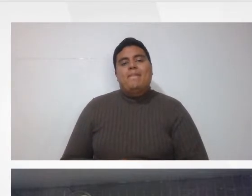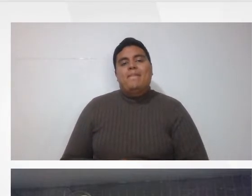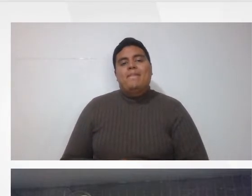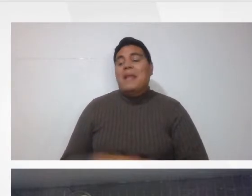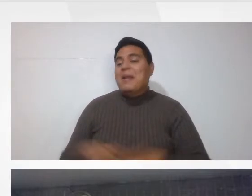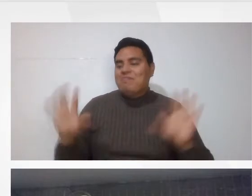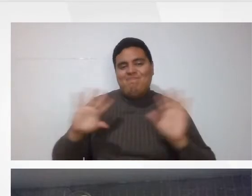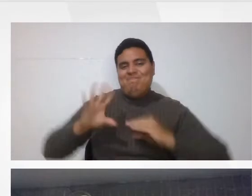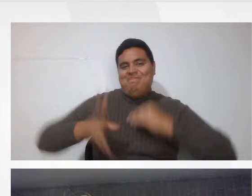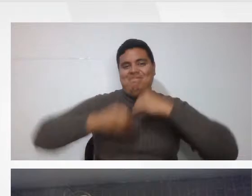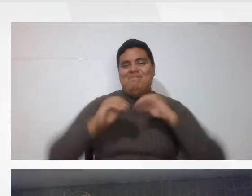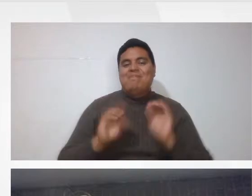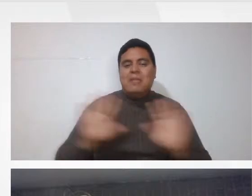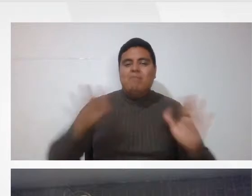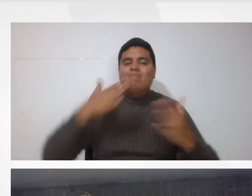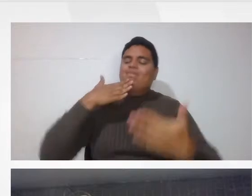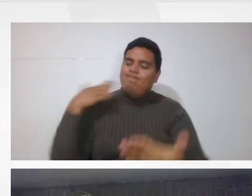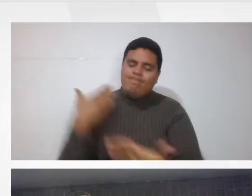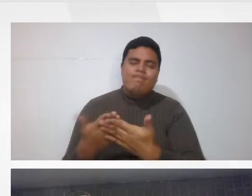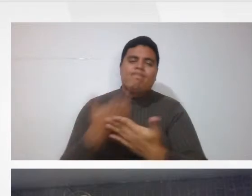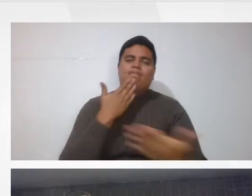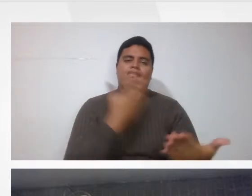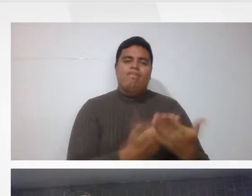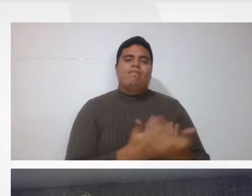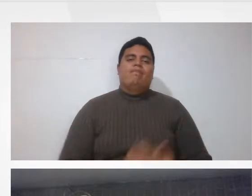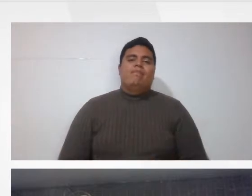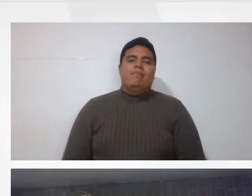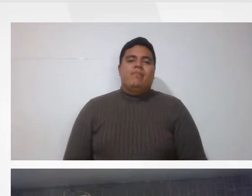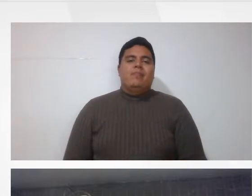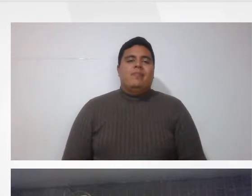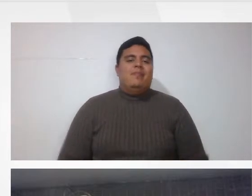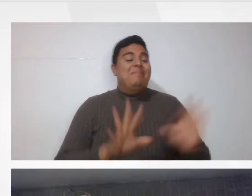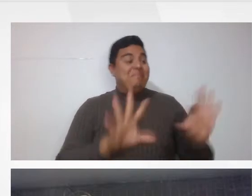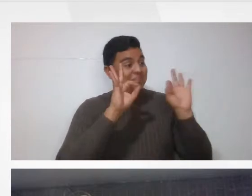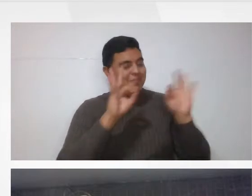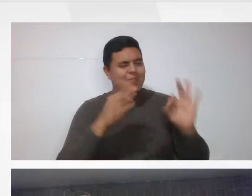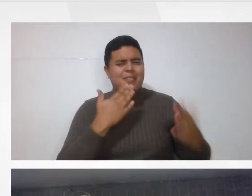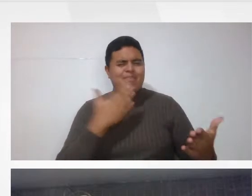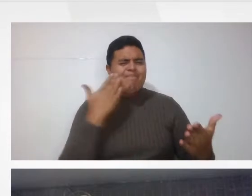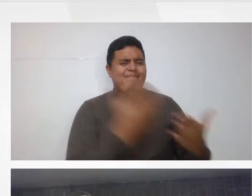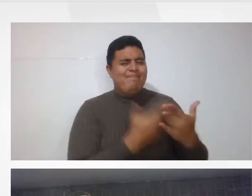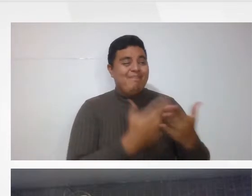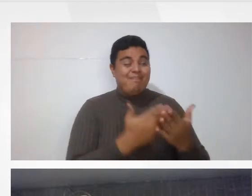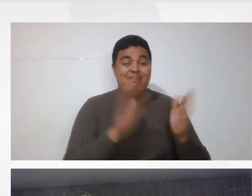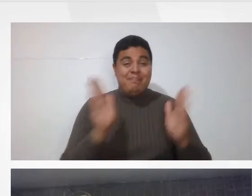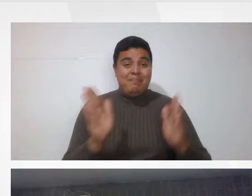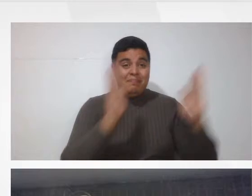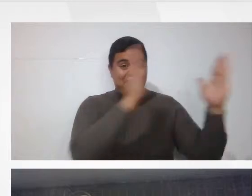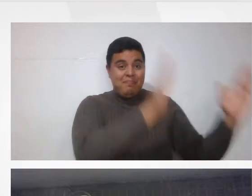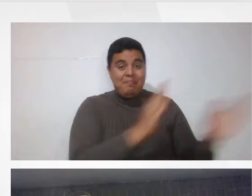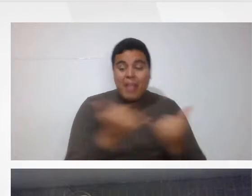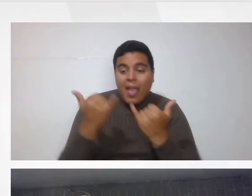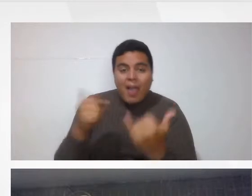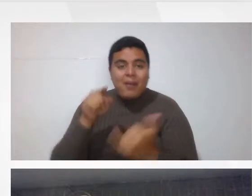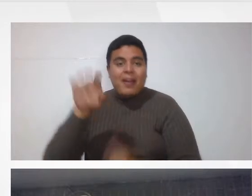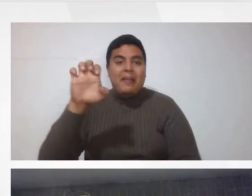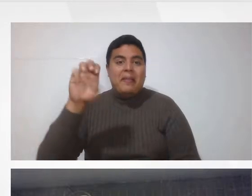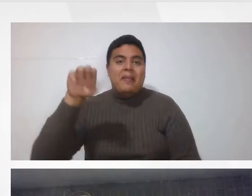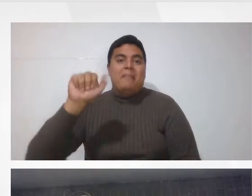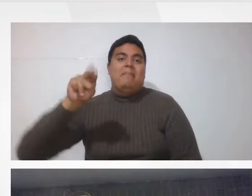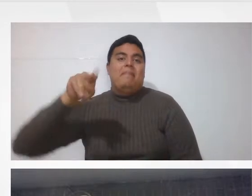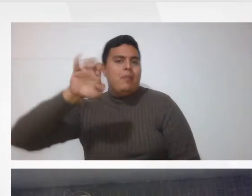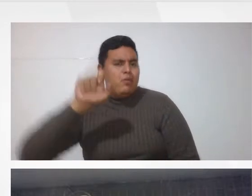bueno, nada, gracias, gracias. Muy bien, muchísimas gracias. Y vamos con Emanuel. Emanuel, hoy quisimos resaltar también esa labor